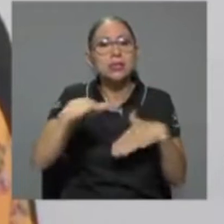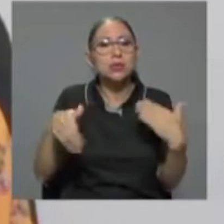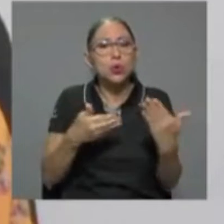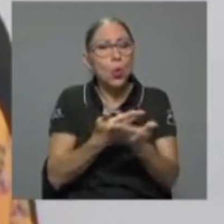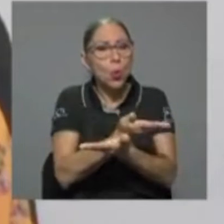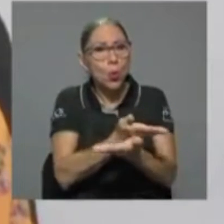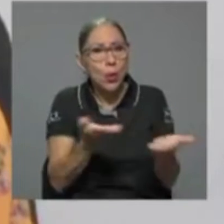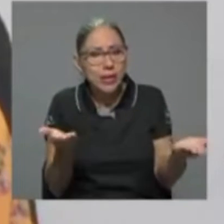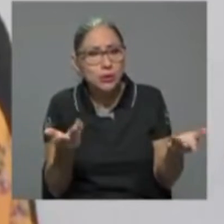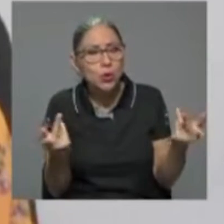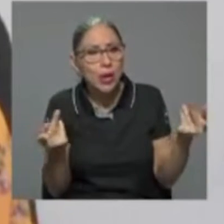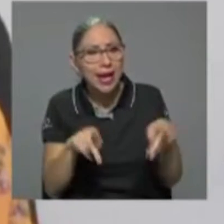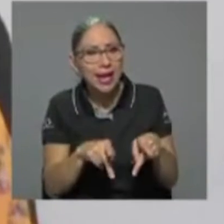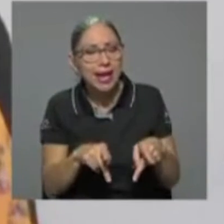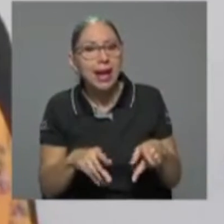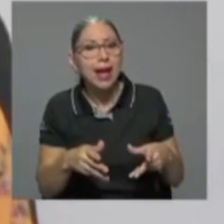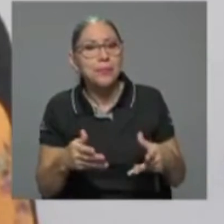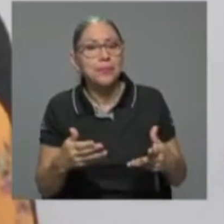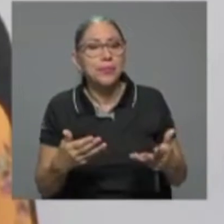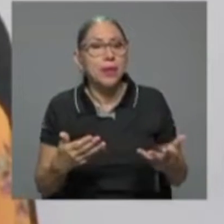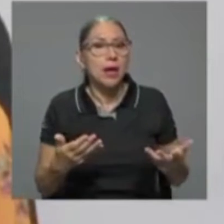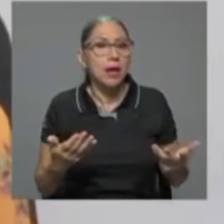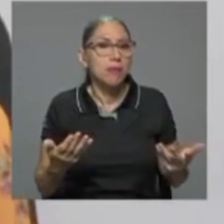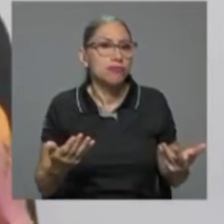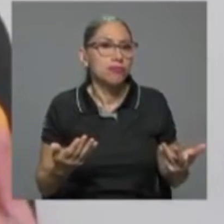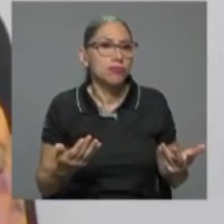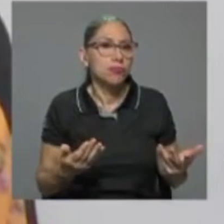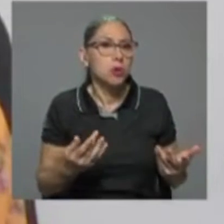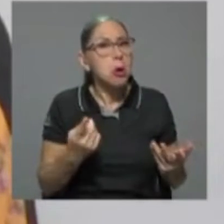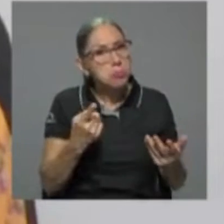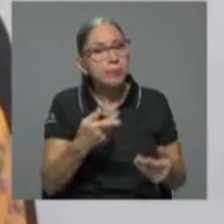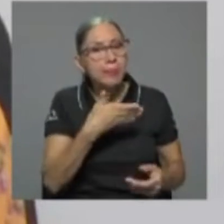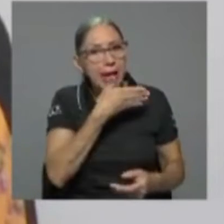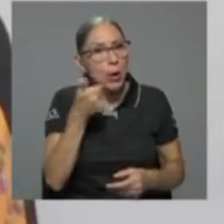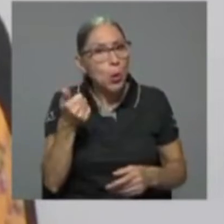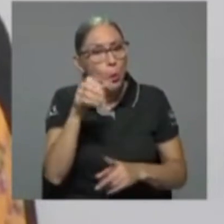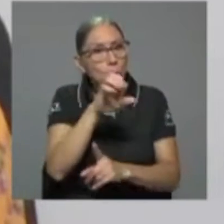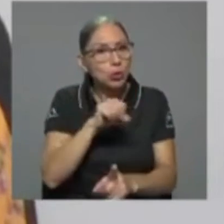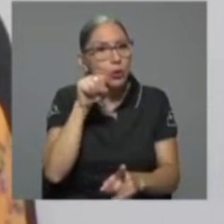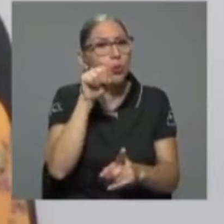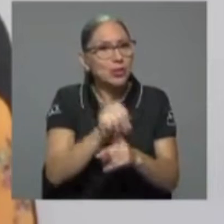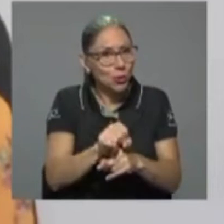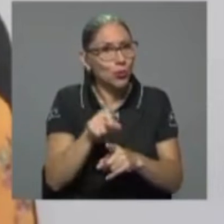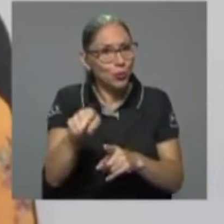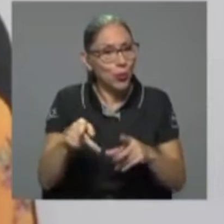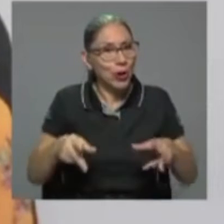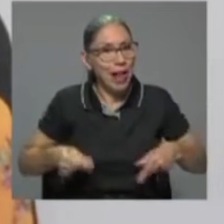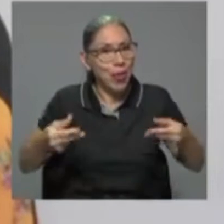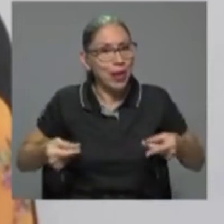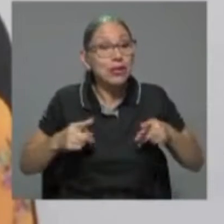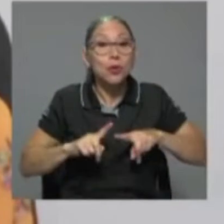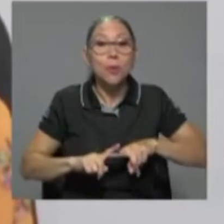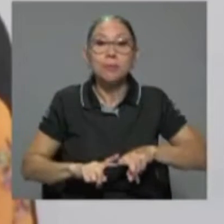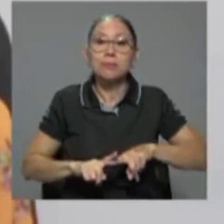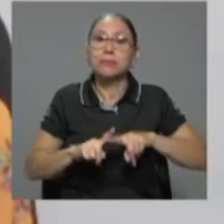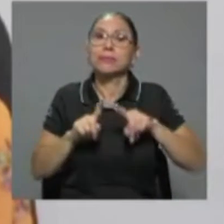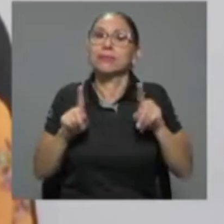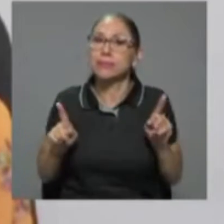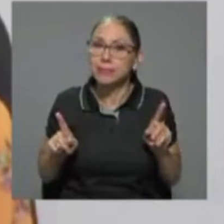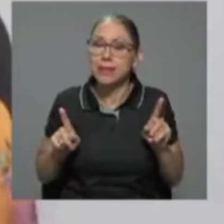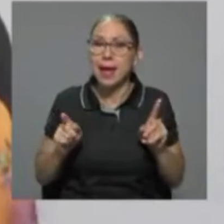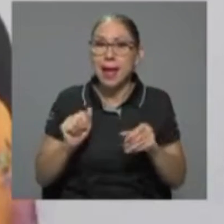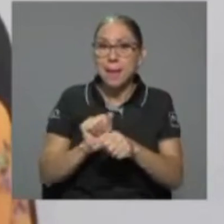genera, digamos, una mejor situación por el lado del gasto, pero sin embargo la